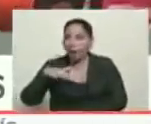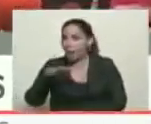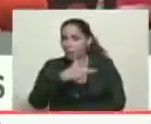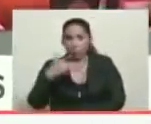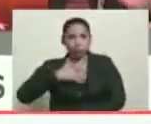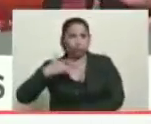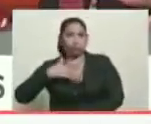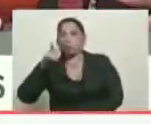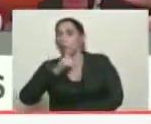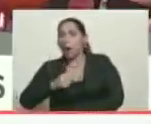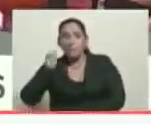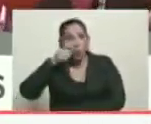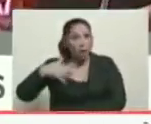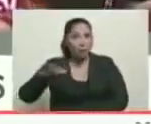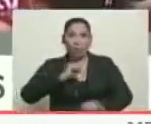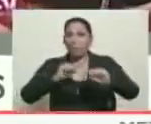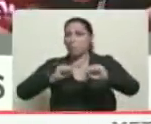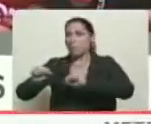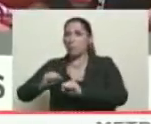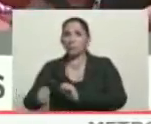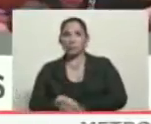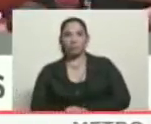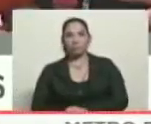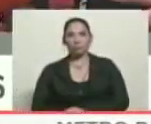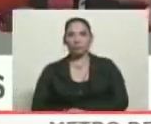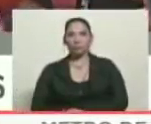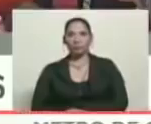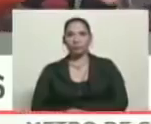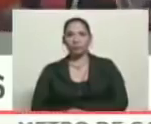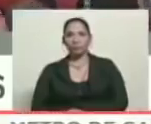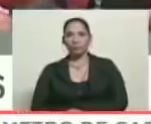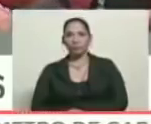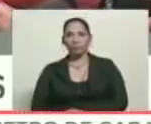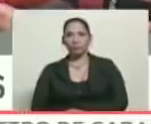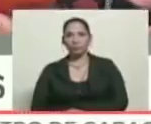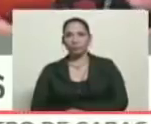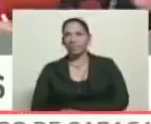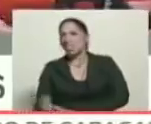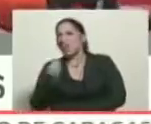tienen pueblo que manejar, no tienen pueblo. No tienen pueblo